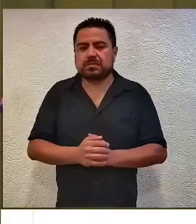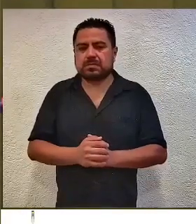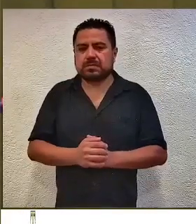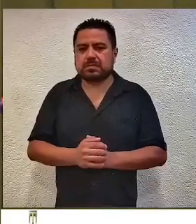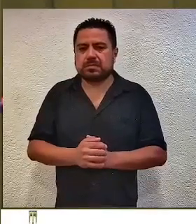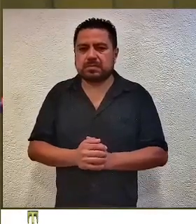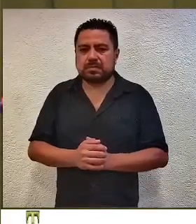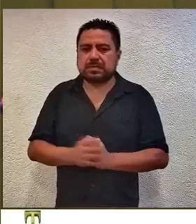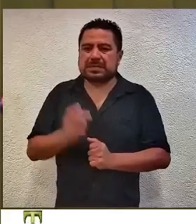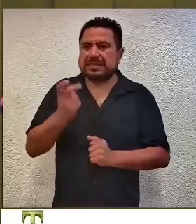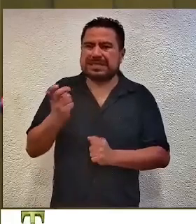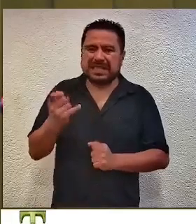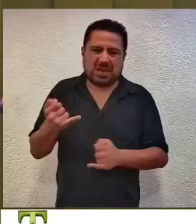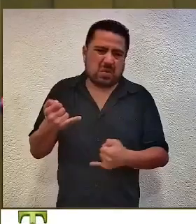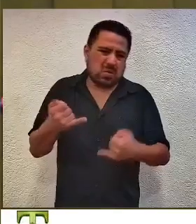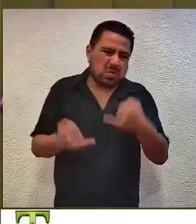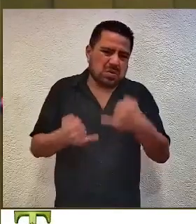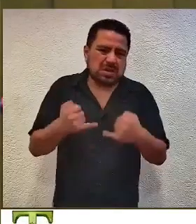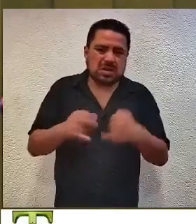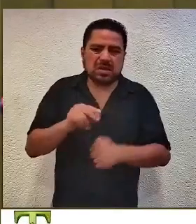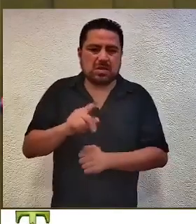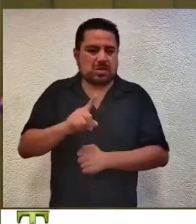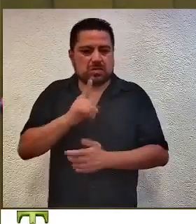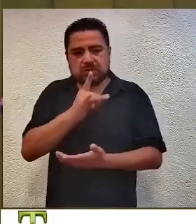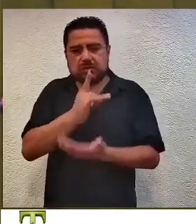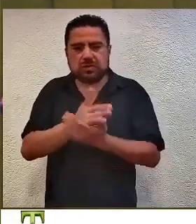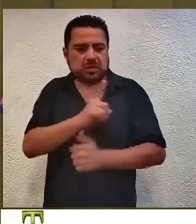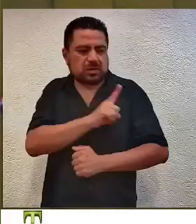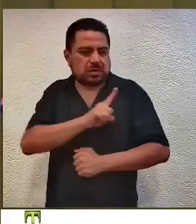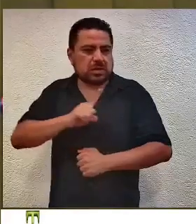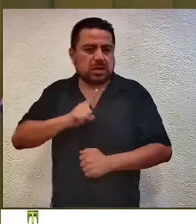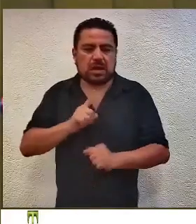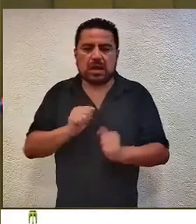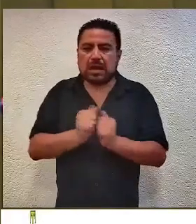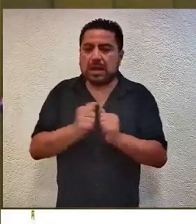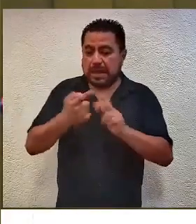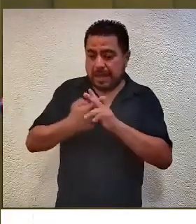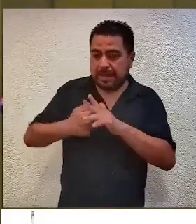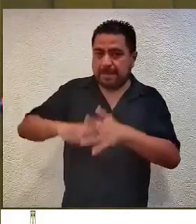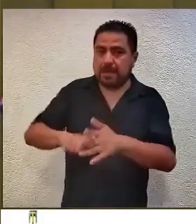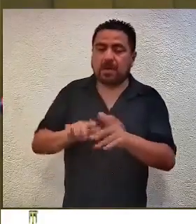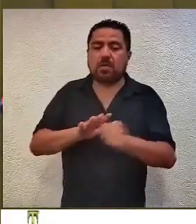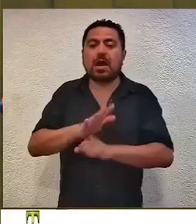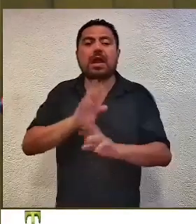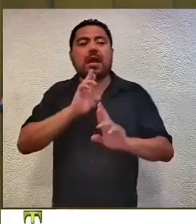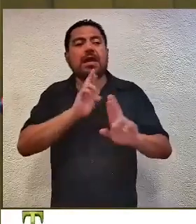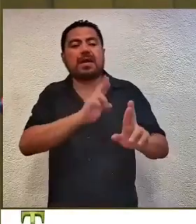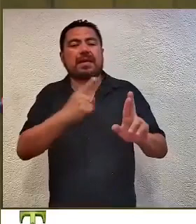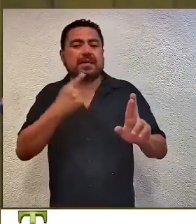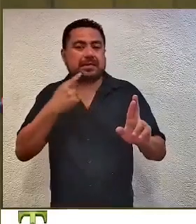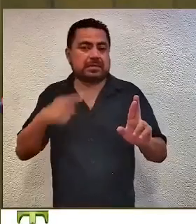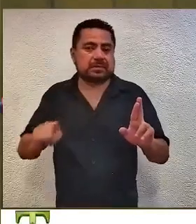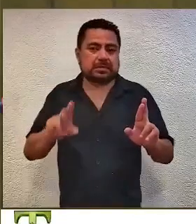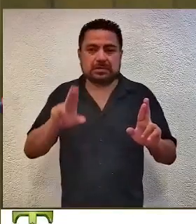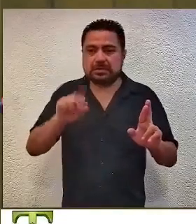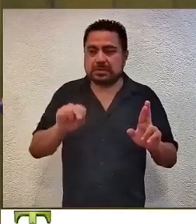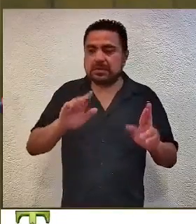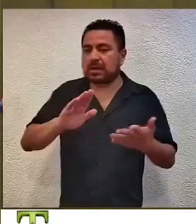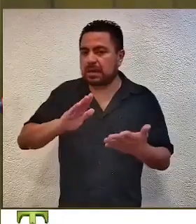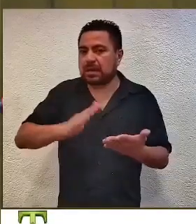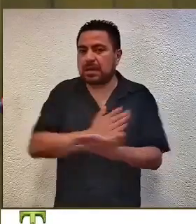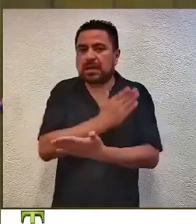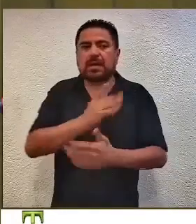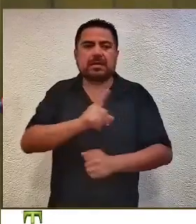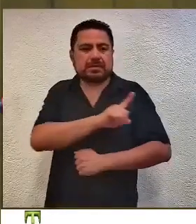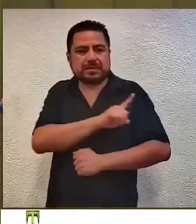Esta figura jurídica no solo debe fijarse a partir de la resolución impugnada, sino además deben